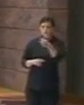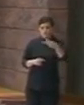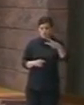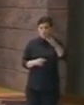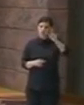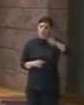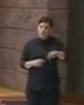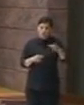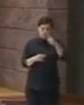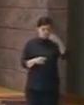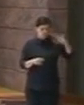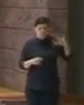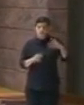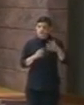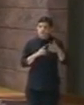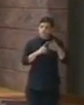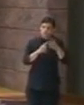sostenida an